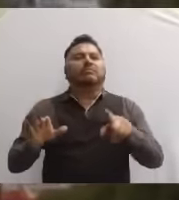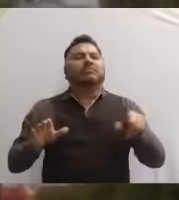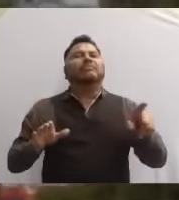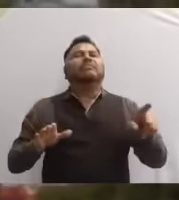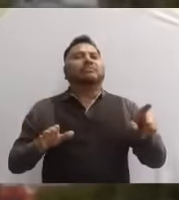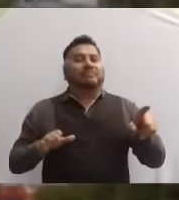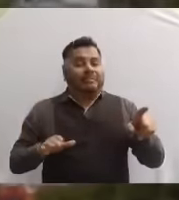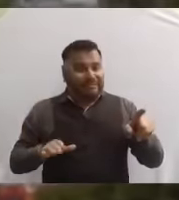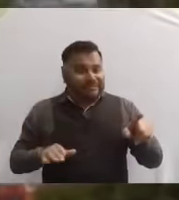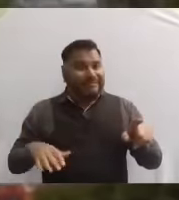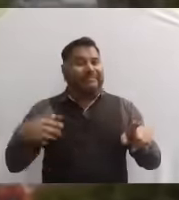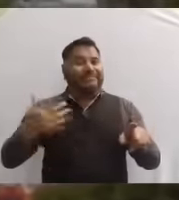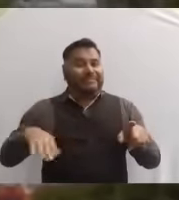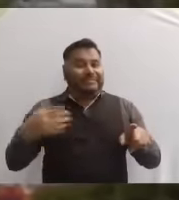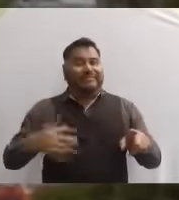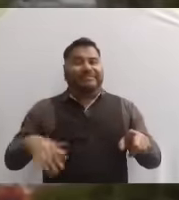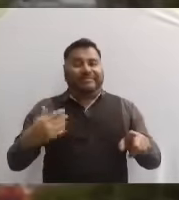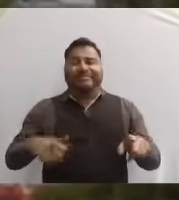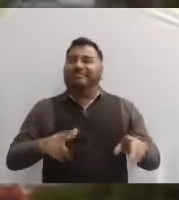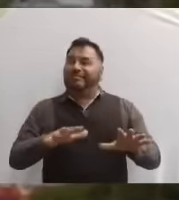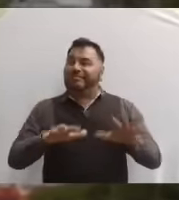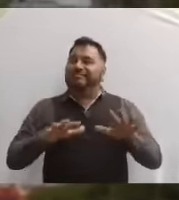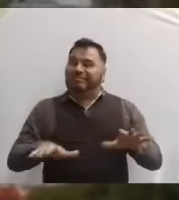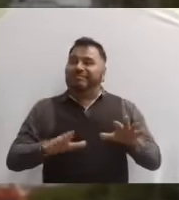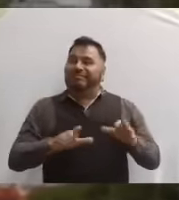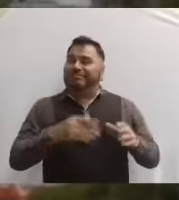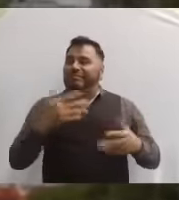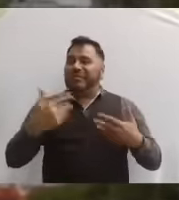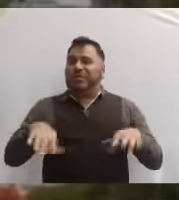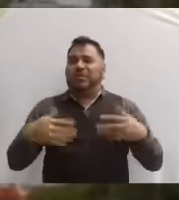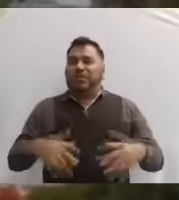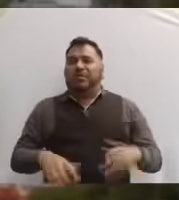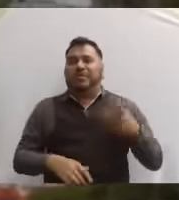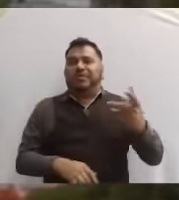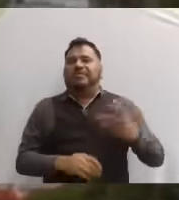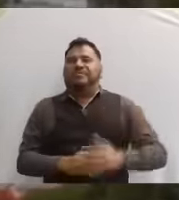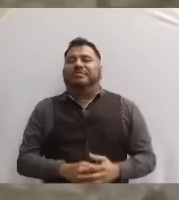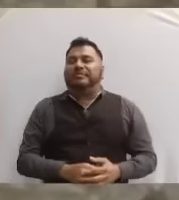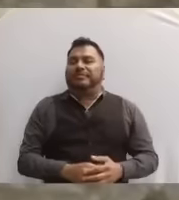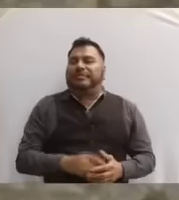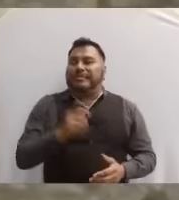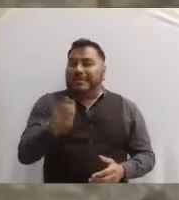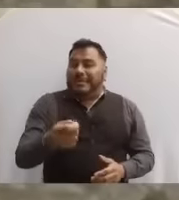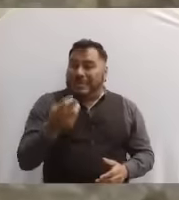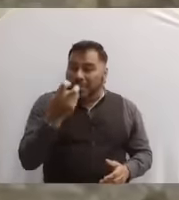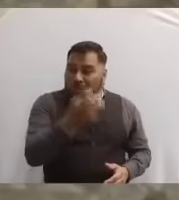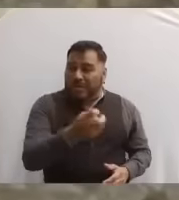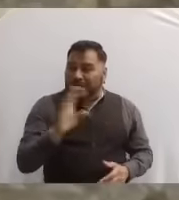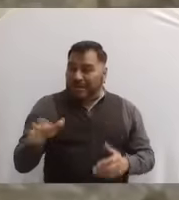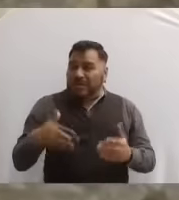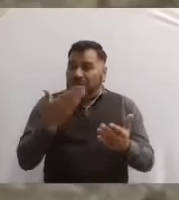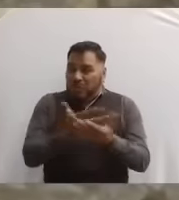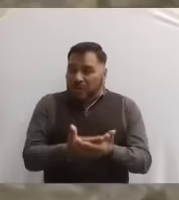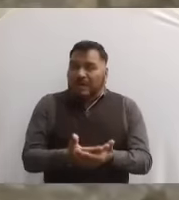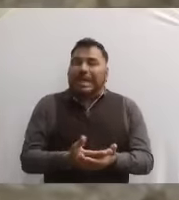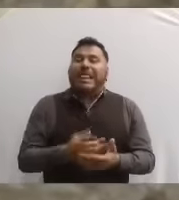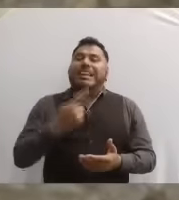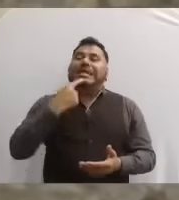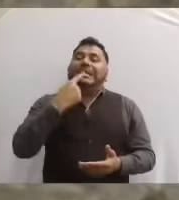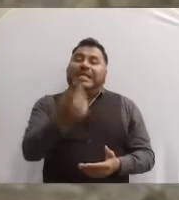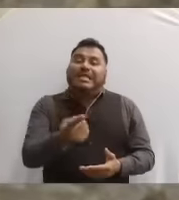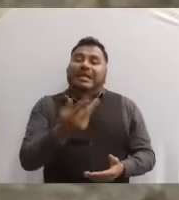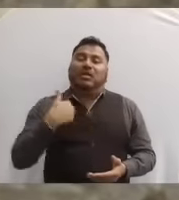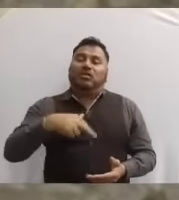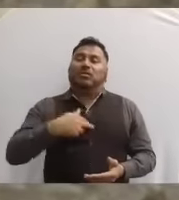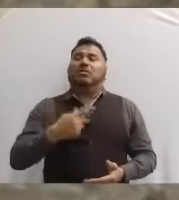E imagínense lo más increíble de todo. Es que por esa propuesta dicen que